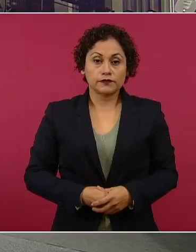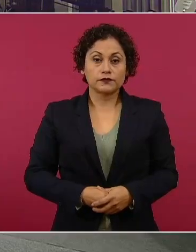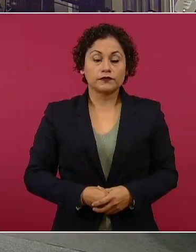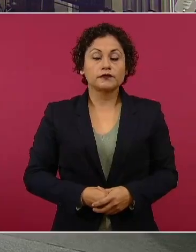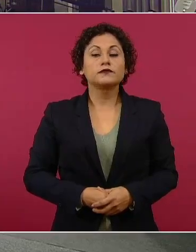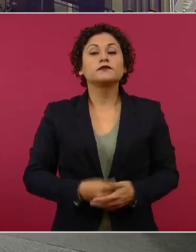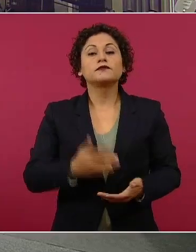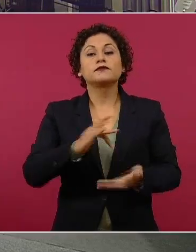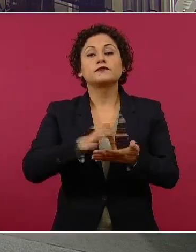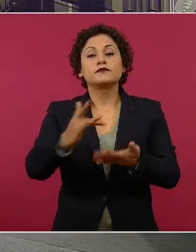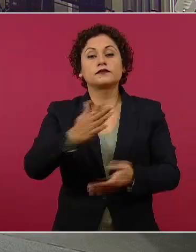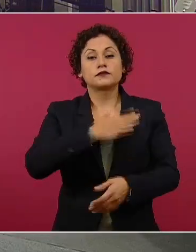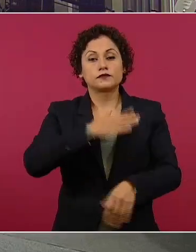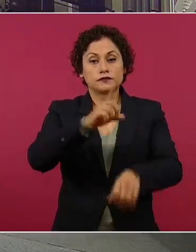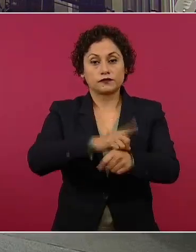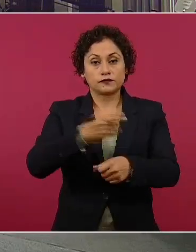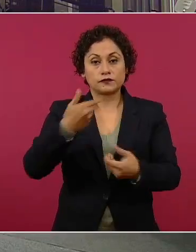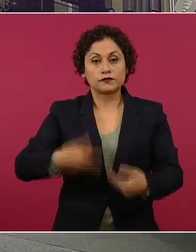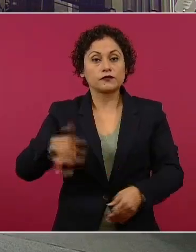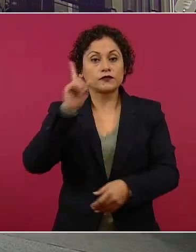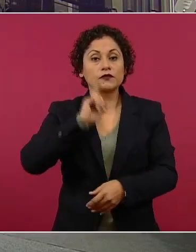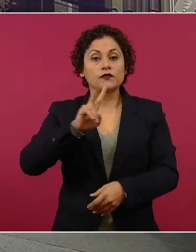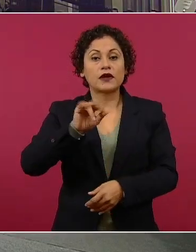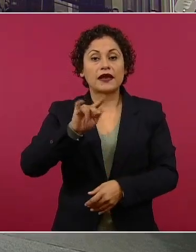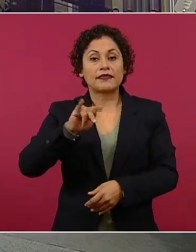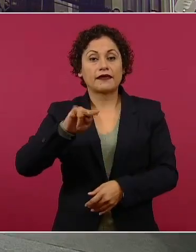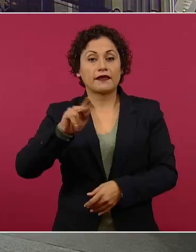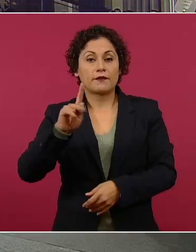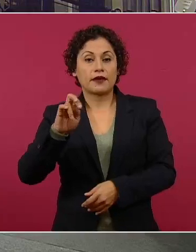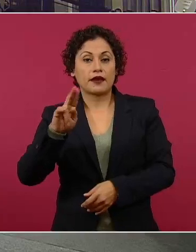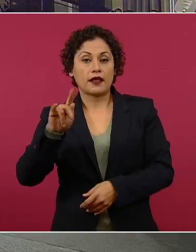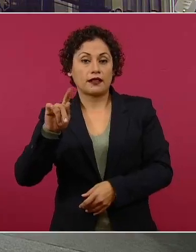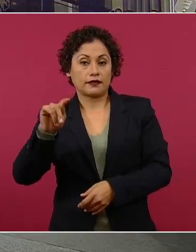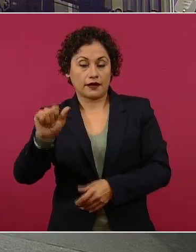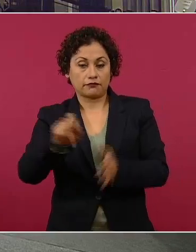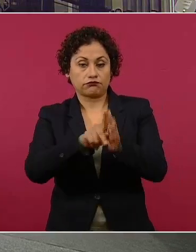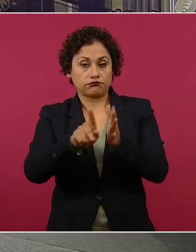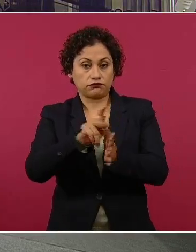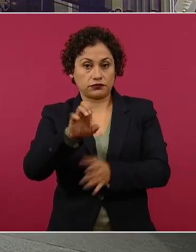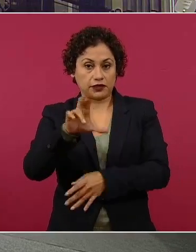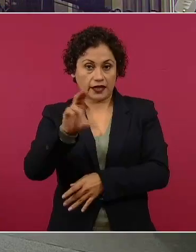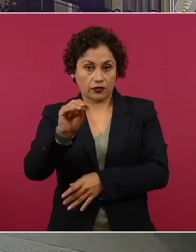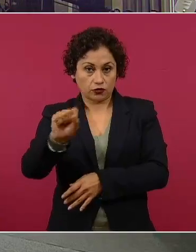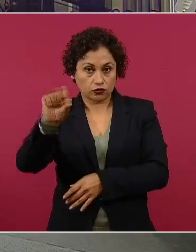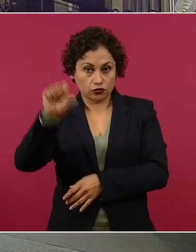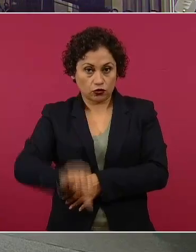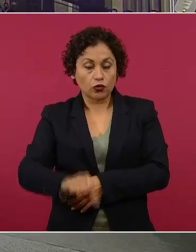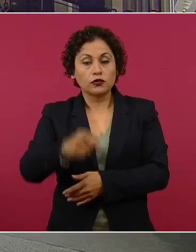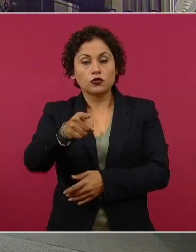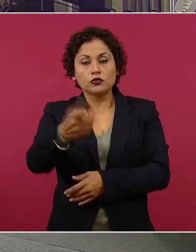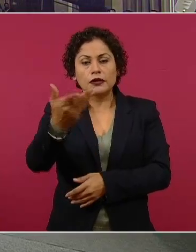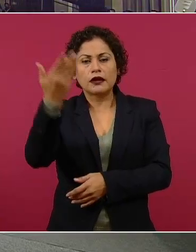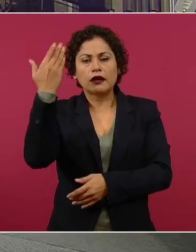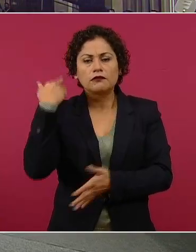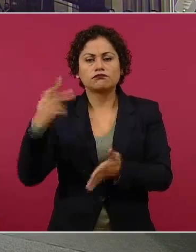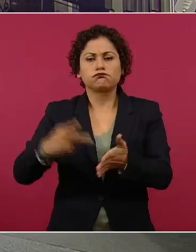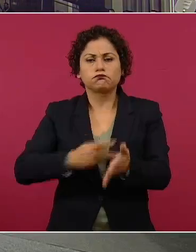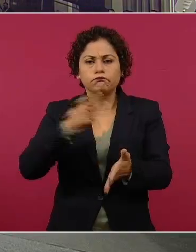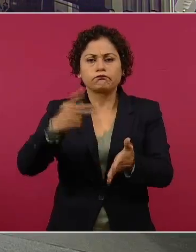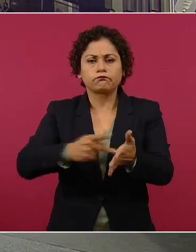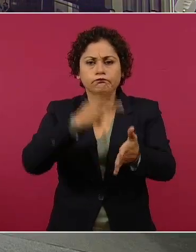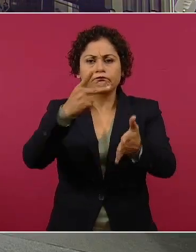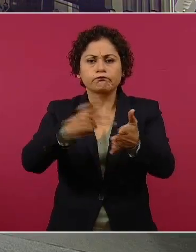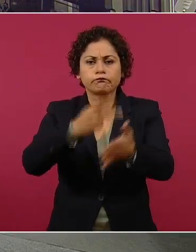Gracias, buenos días. Valentina Peralta, de Ecos de Hoy. Presidente, usted ha dicho en incontables ocasiones que solamente